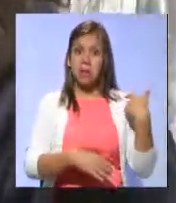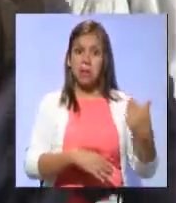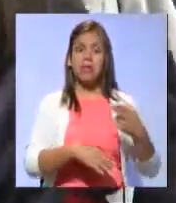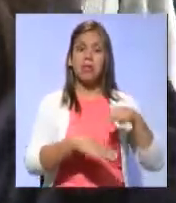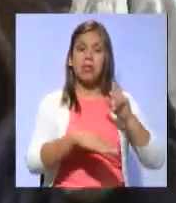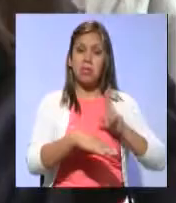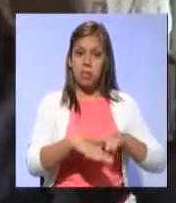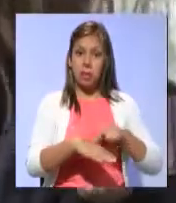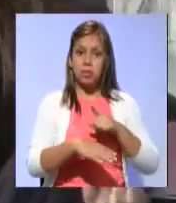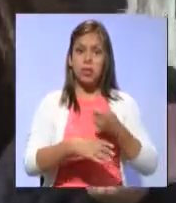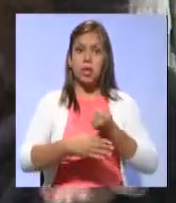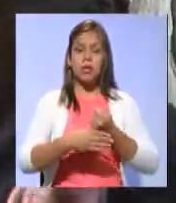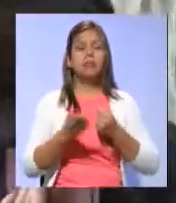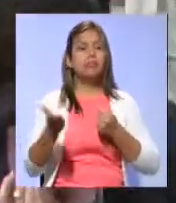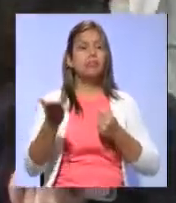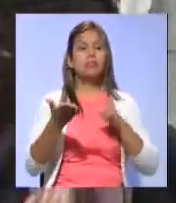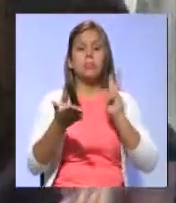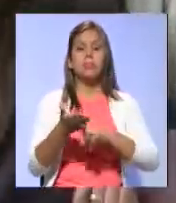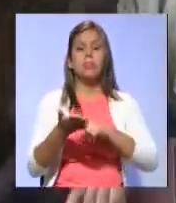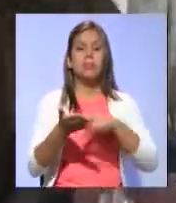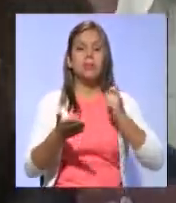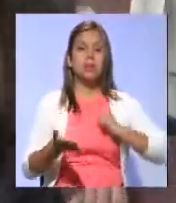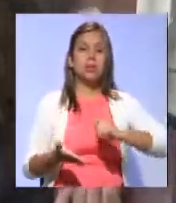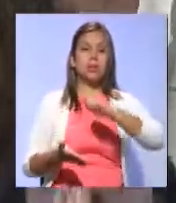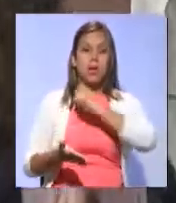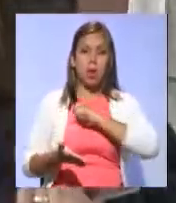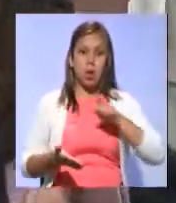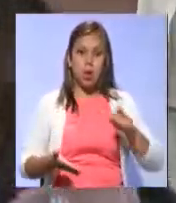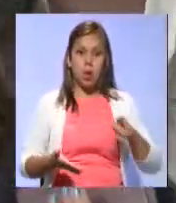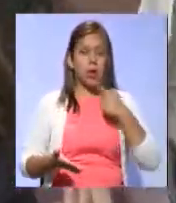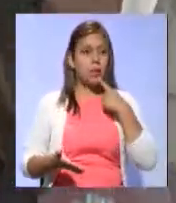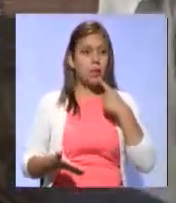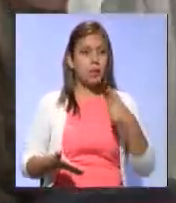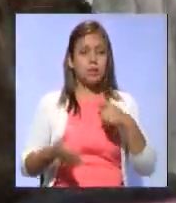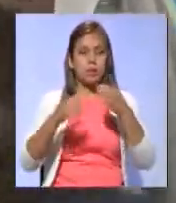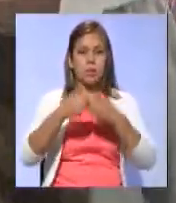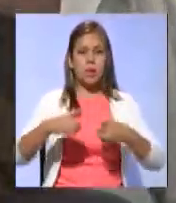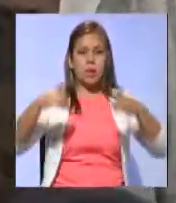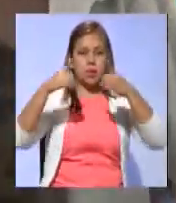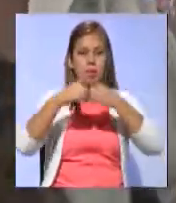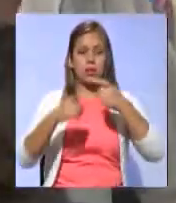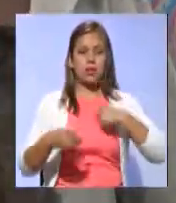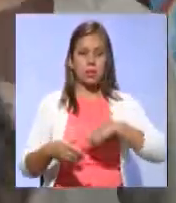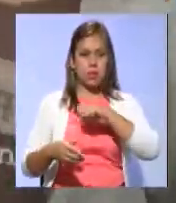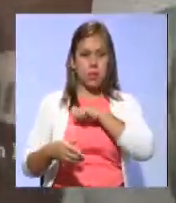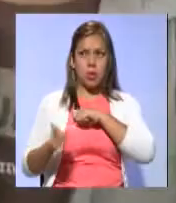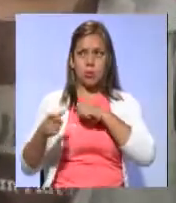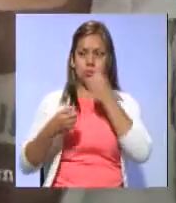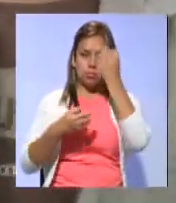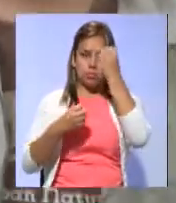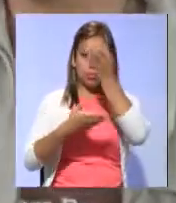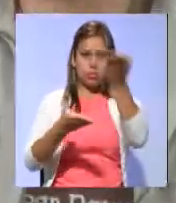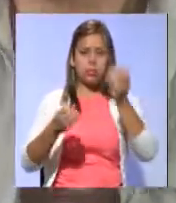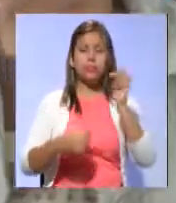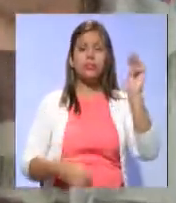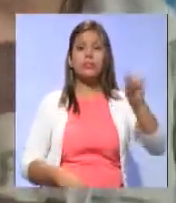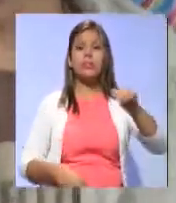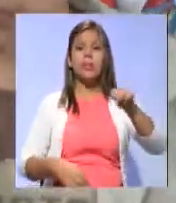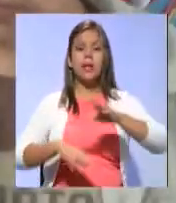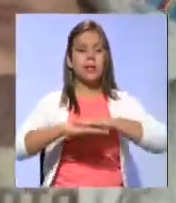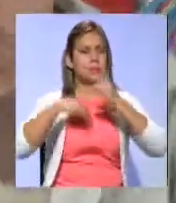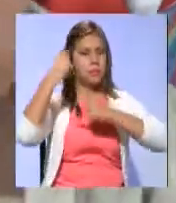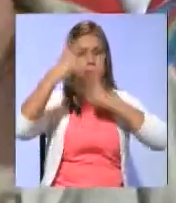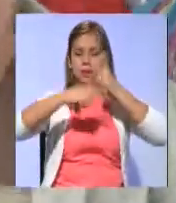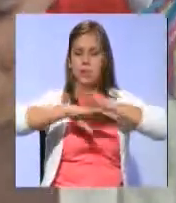datos provisionales del 1 de enero pasado publicados por el Instituto Nacional de Estadística Español. Este martes termina la visita oficial del jefe de